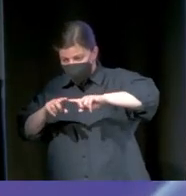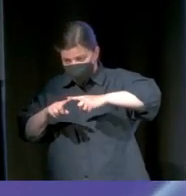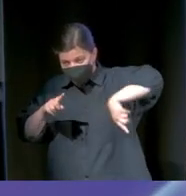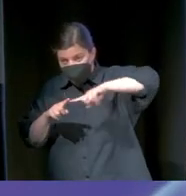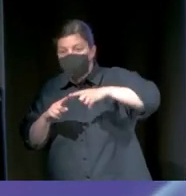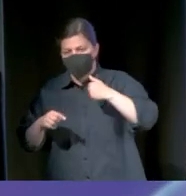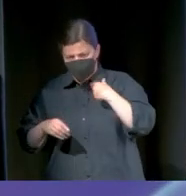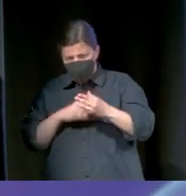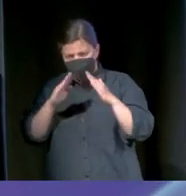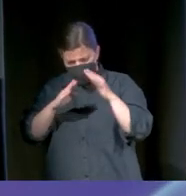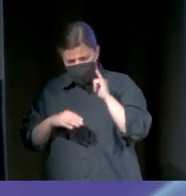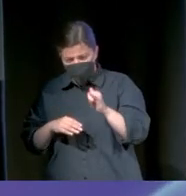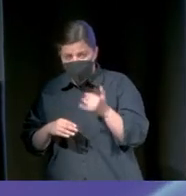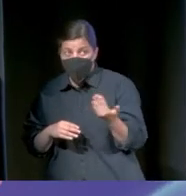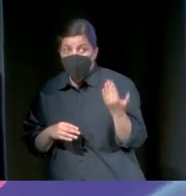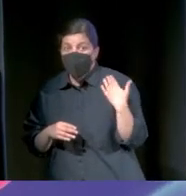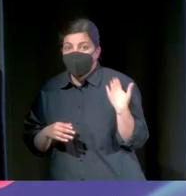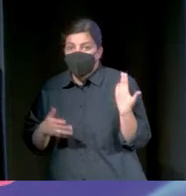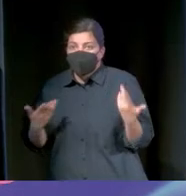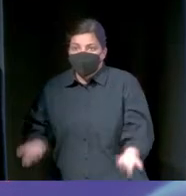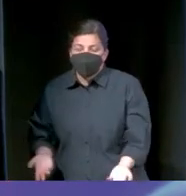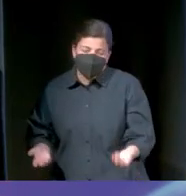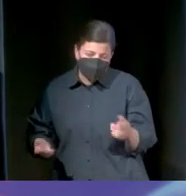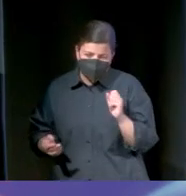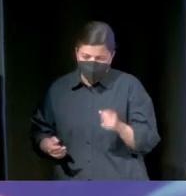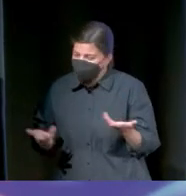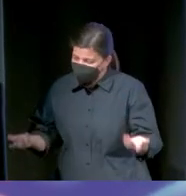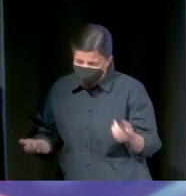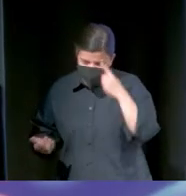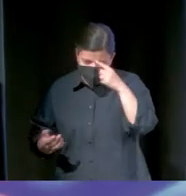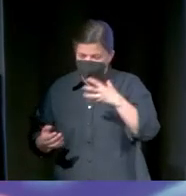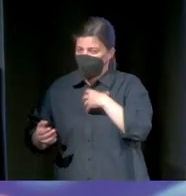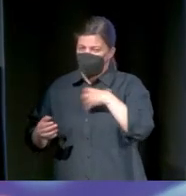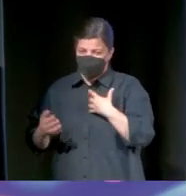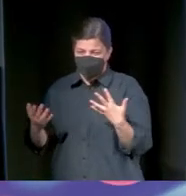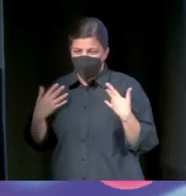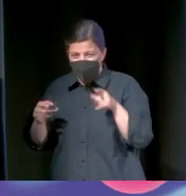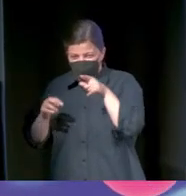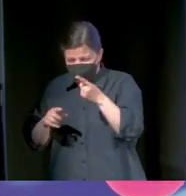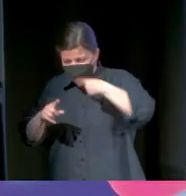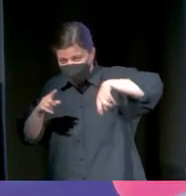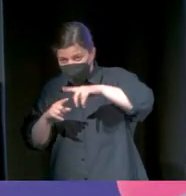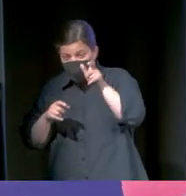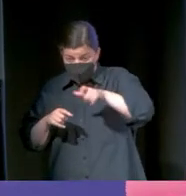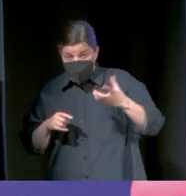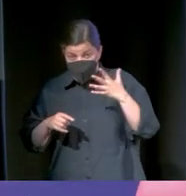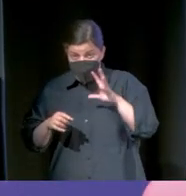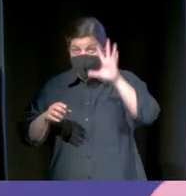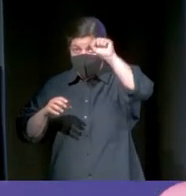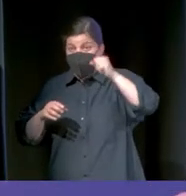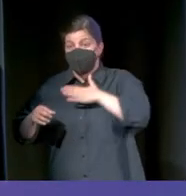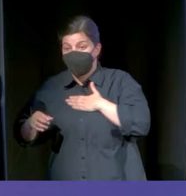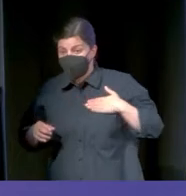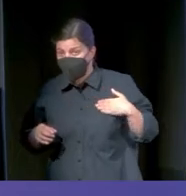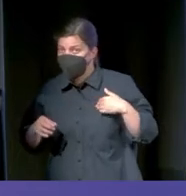uno en casa hasta que el otro día pues no lo típico es que tú no puedes tener una no en el salón porque luego viene gente que se quiere colgar y es